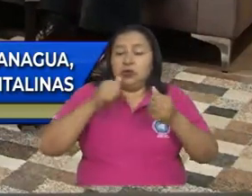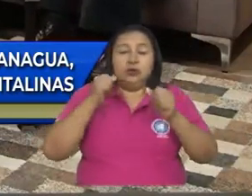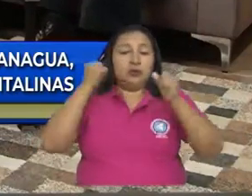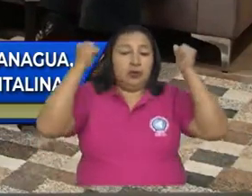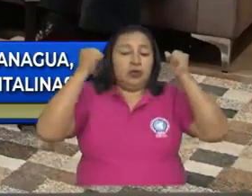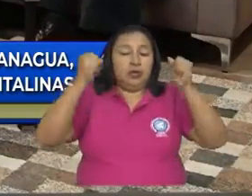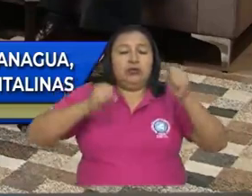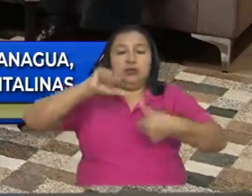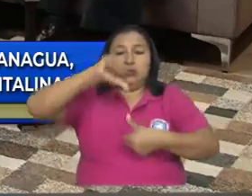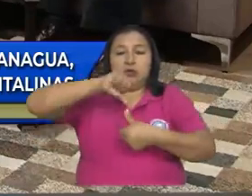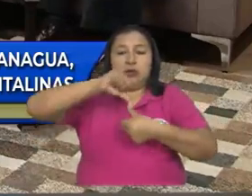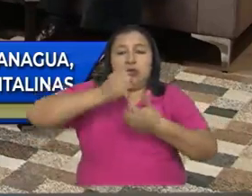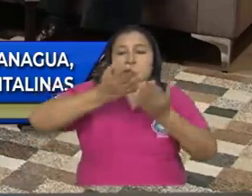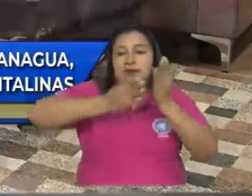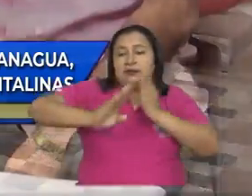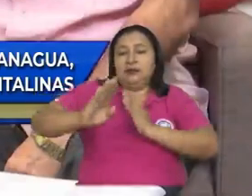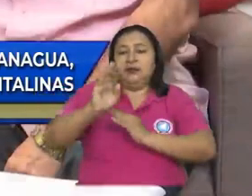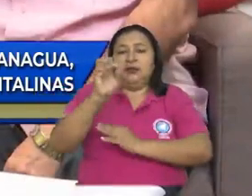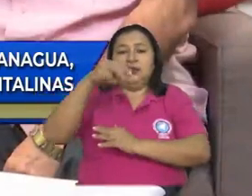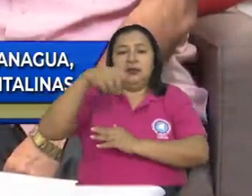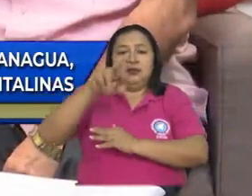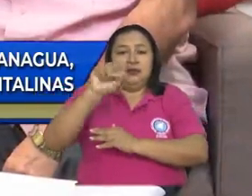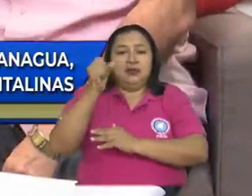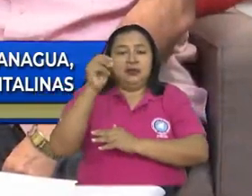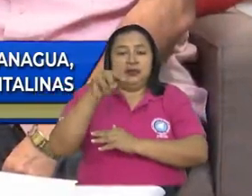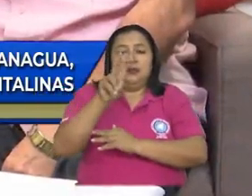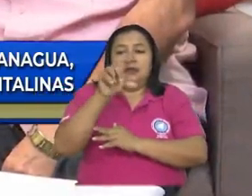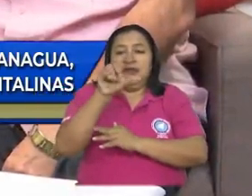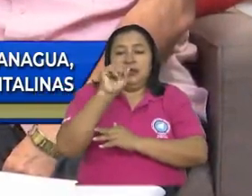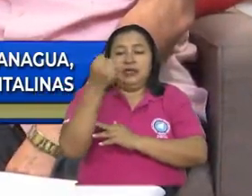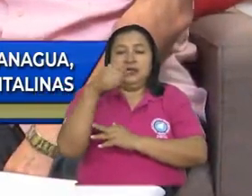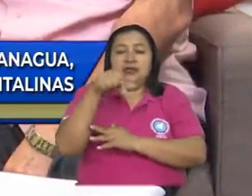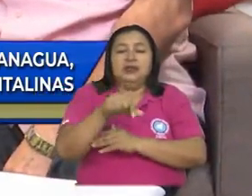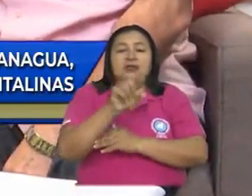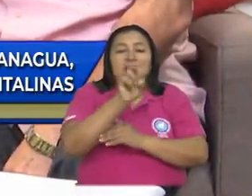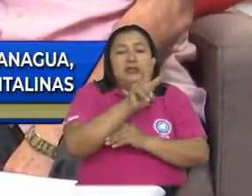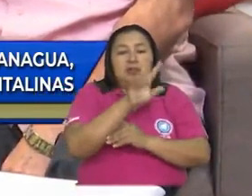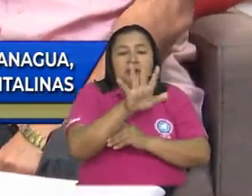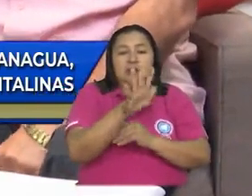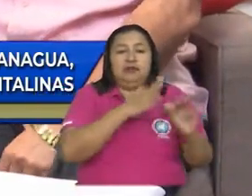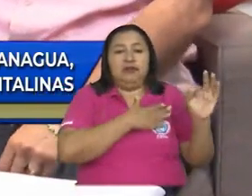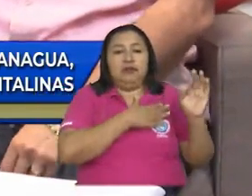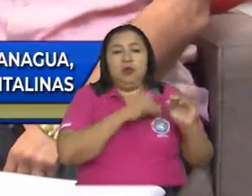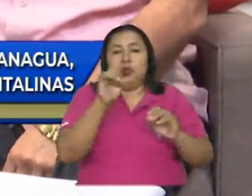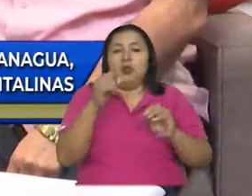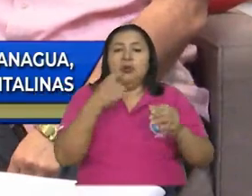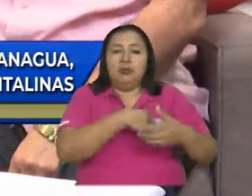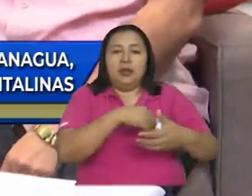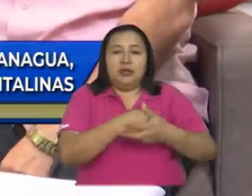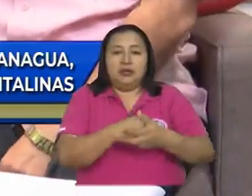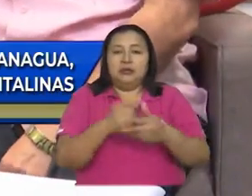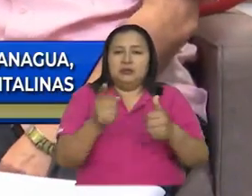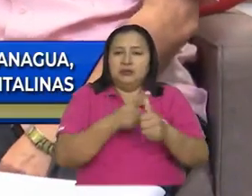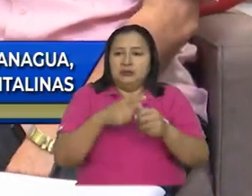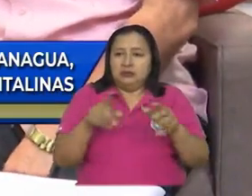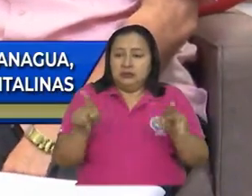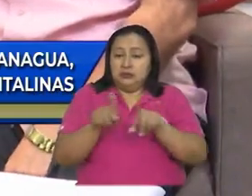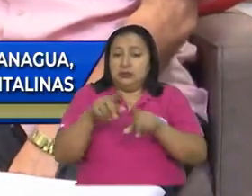Centroamericano de Karate, dice Emerson Velázquez, del 25 de febrero al 1 de marzo. Oye, ese se pega con el premundial de